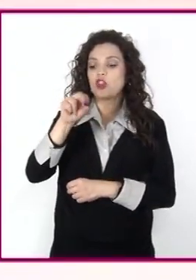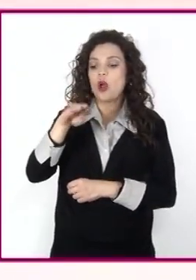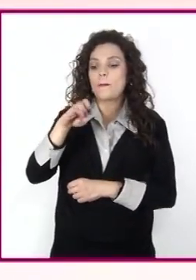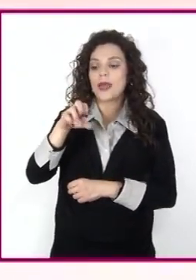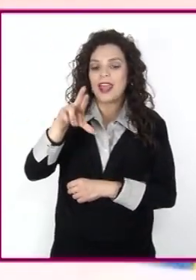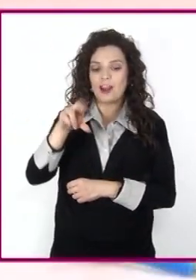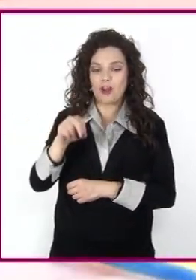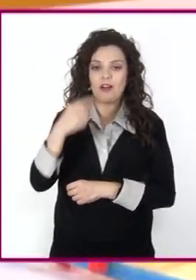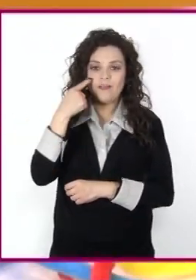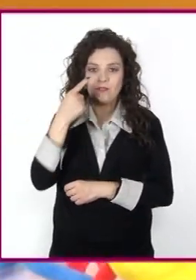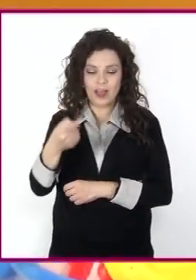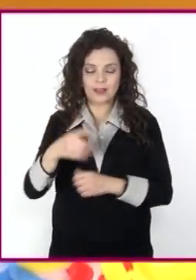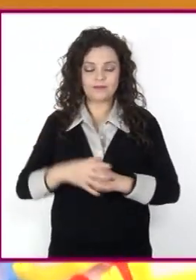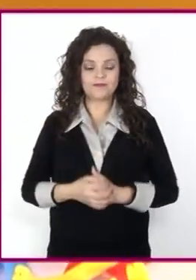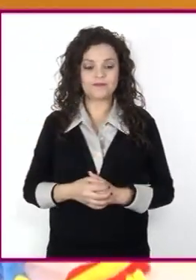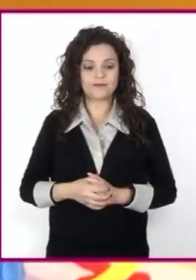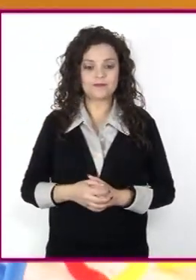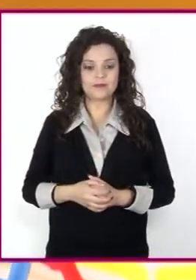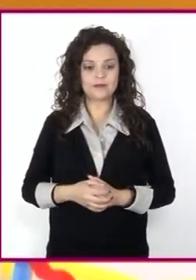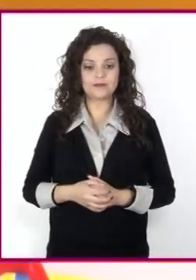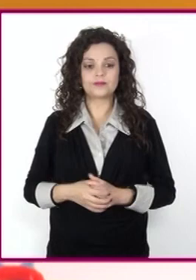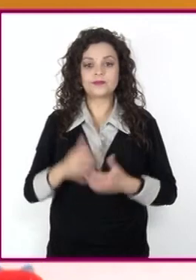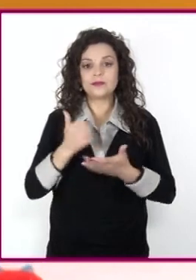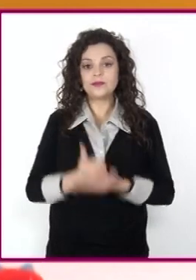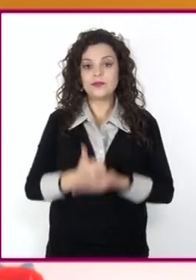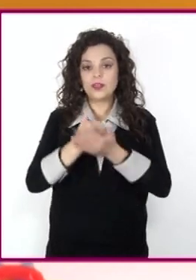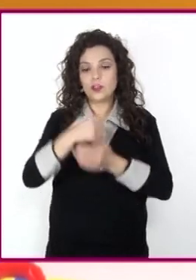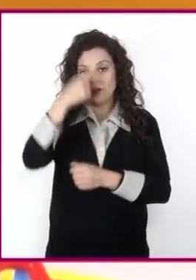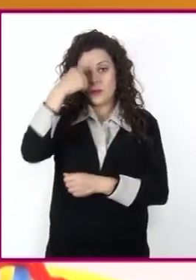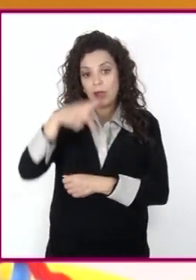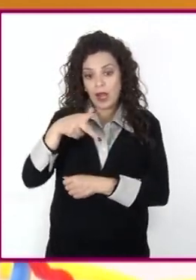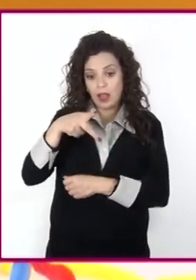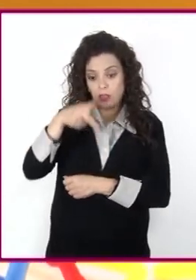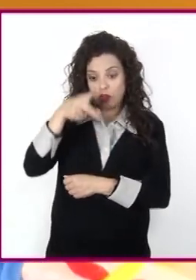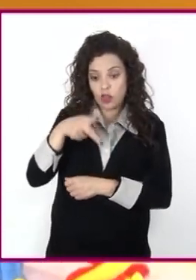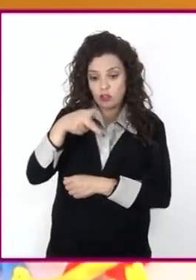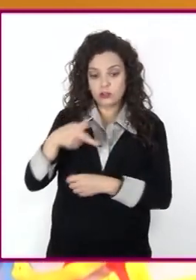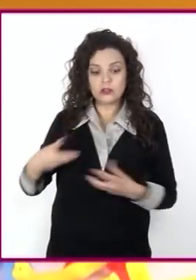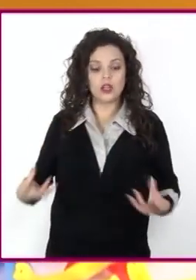Esto nos ayudará a unir ambas cromátidas.